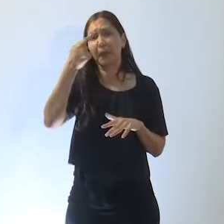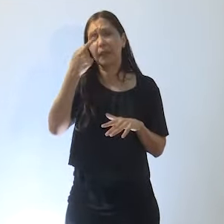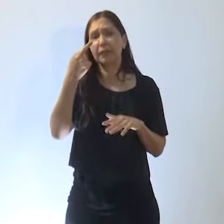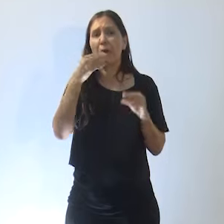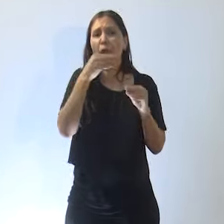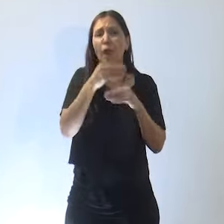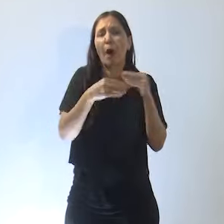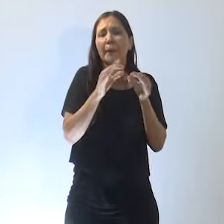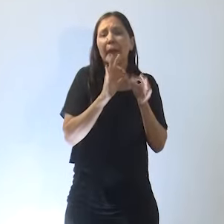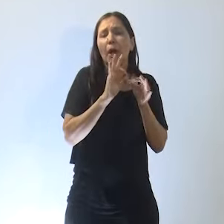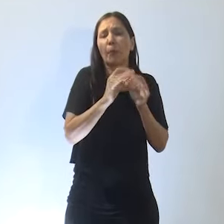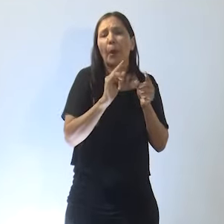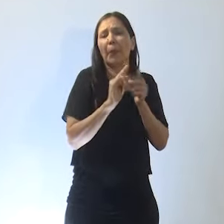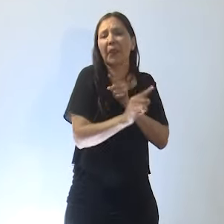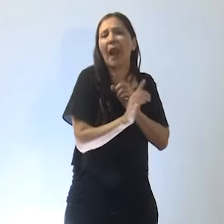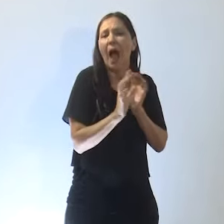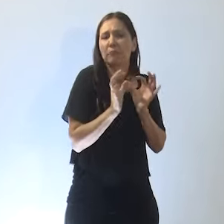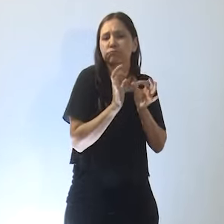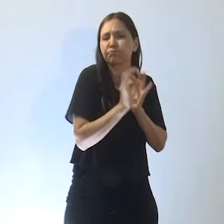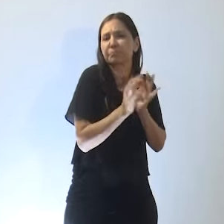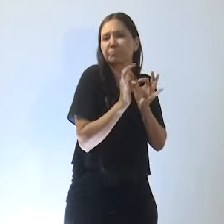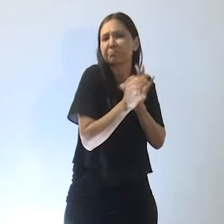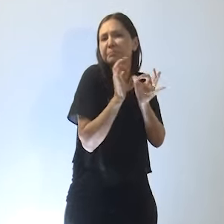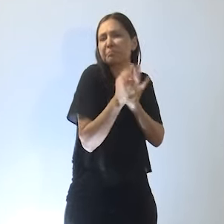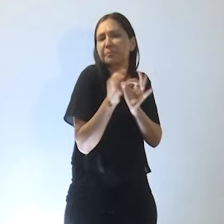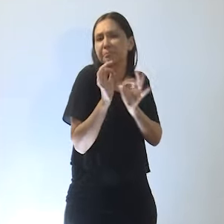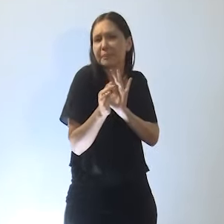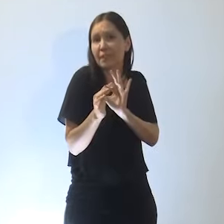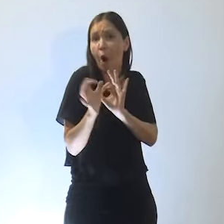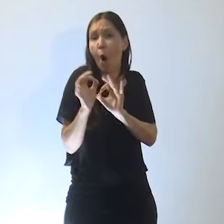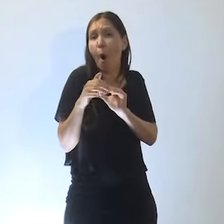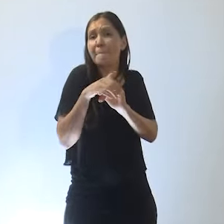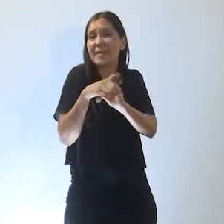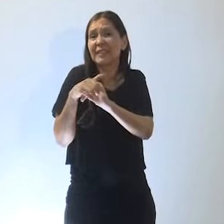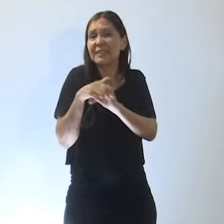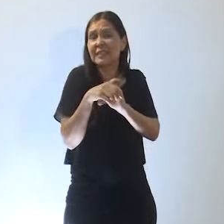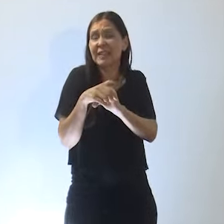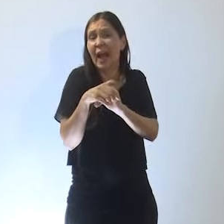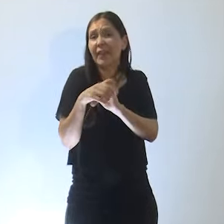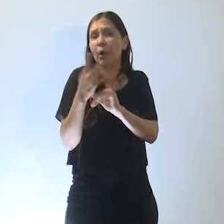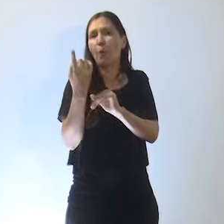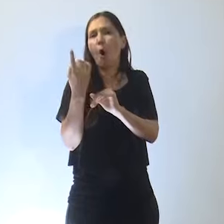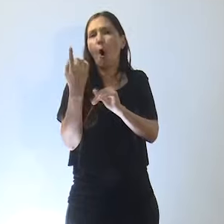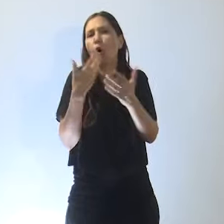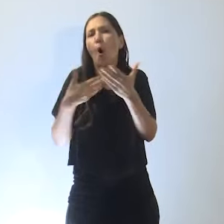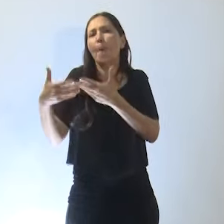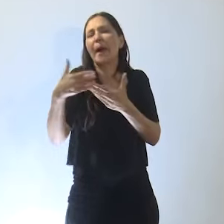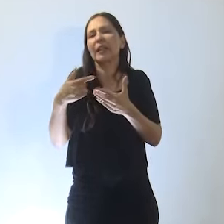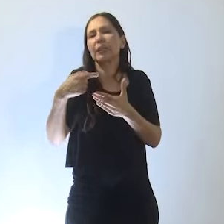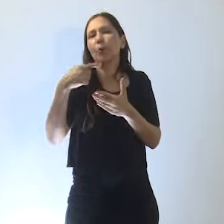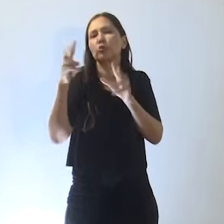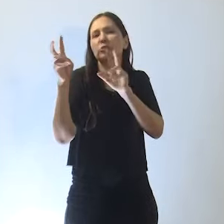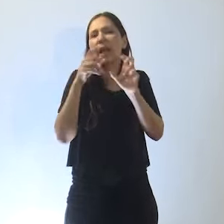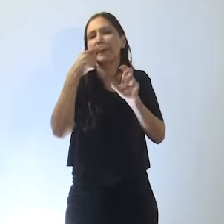más de allá las amistades cada vez son más amistades que se cruzan con cuestiones de interés de un modo muy claro